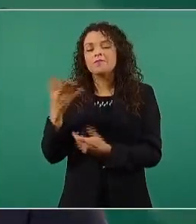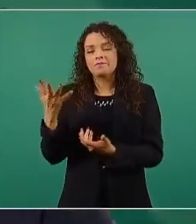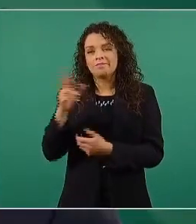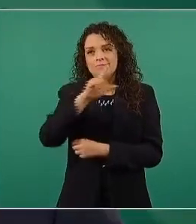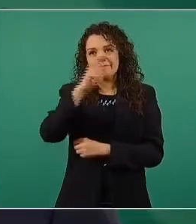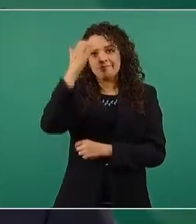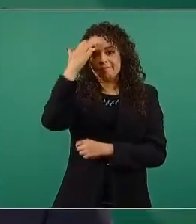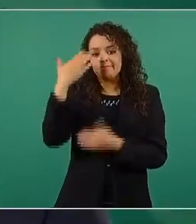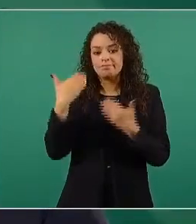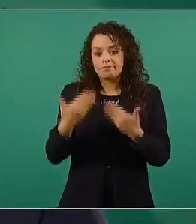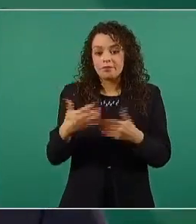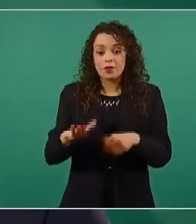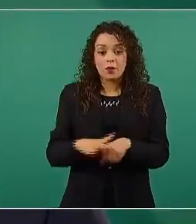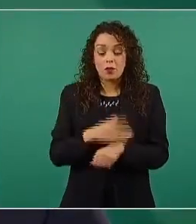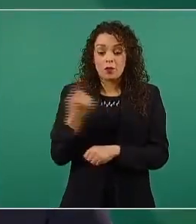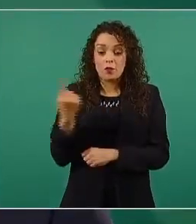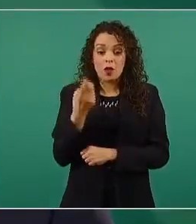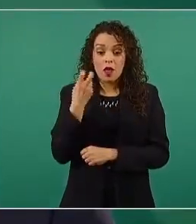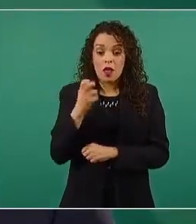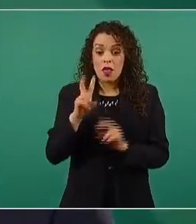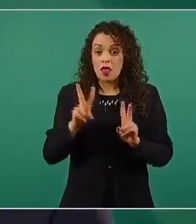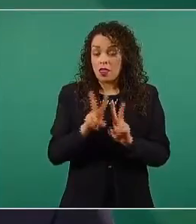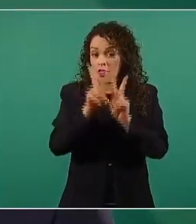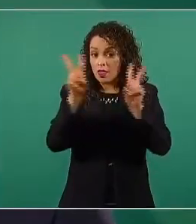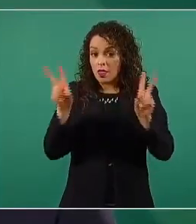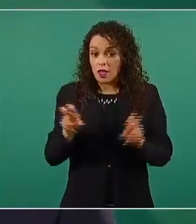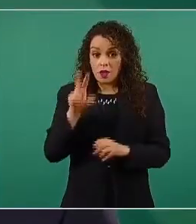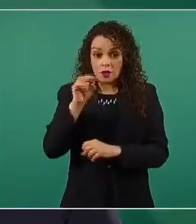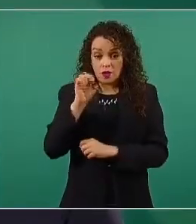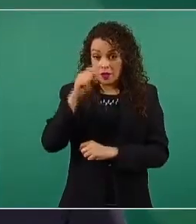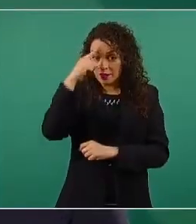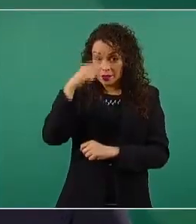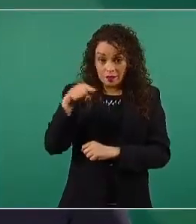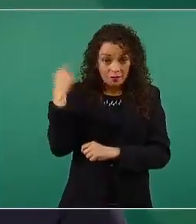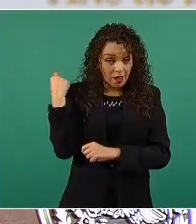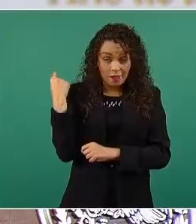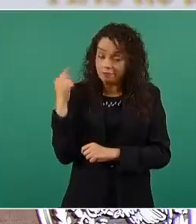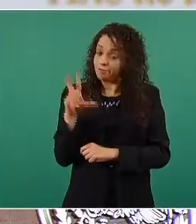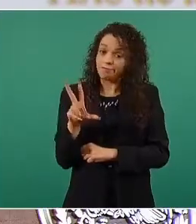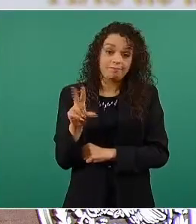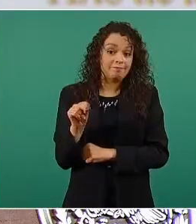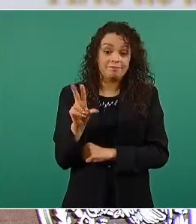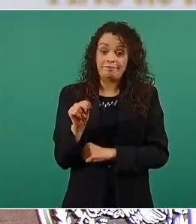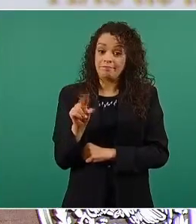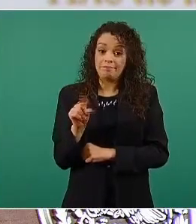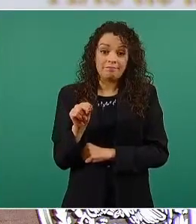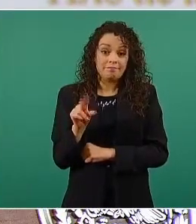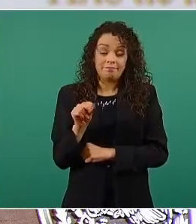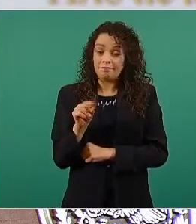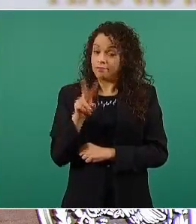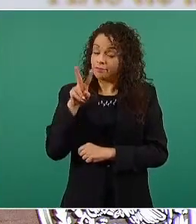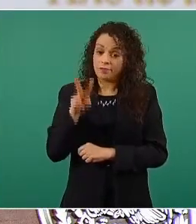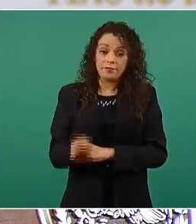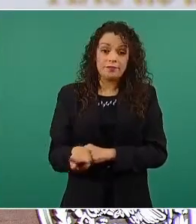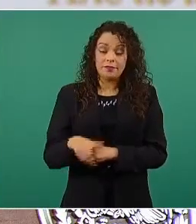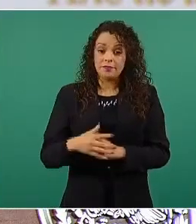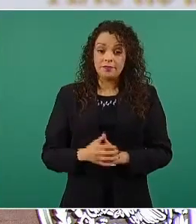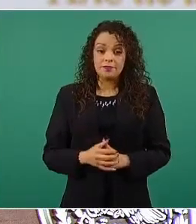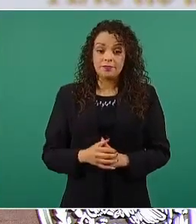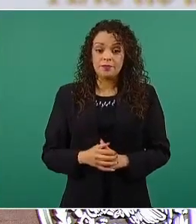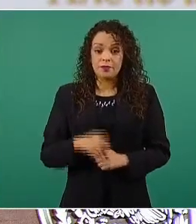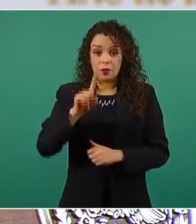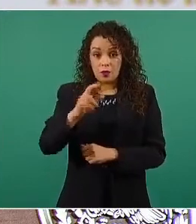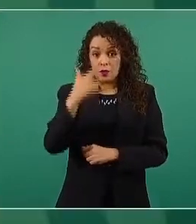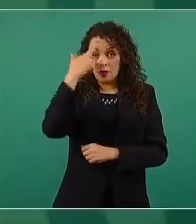porque no fue un asunto sencillo, fácil. Acuérdense de que el